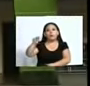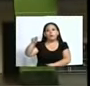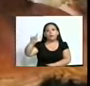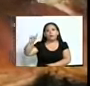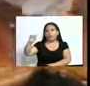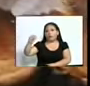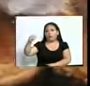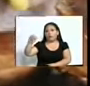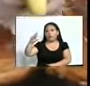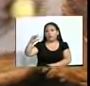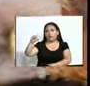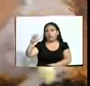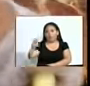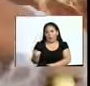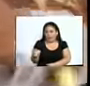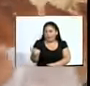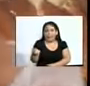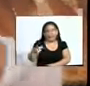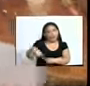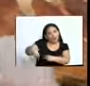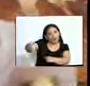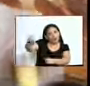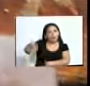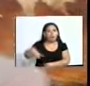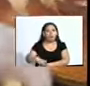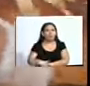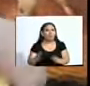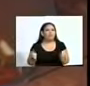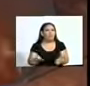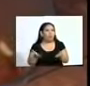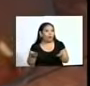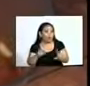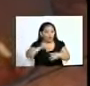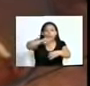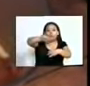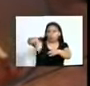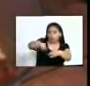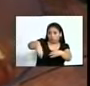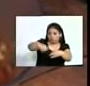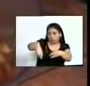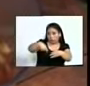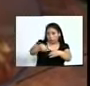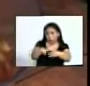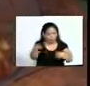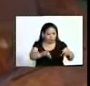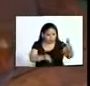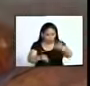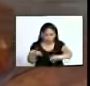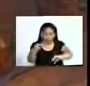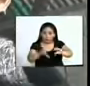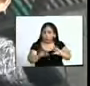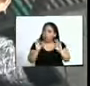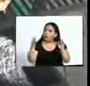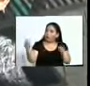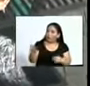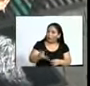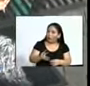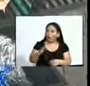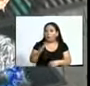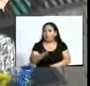Apopa. Lo hace único la preparación, una mezcla de ingredientes que deben aplicarse